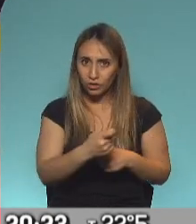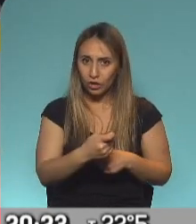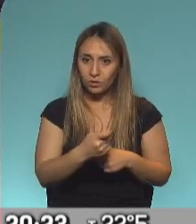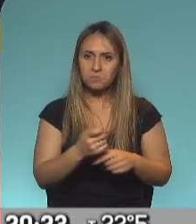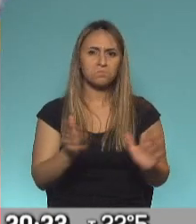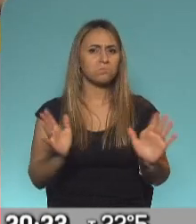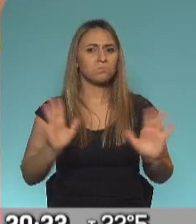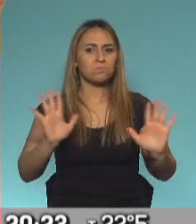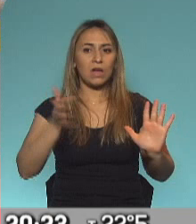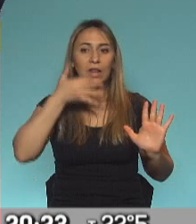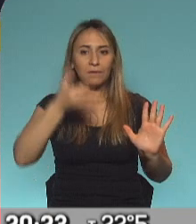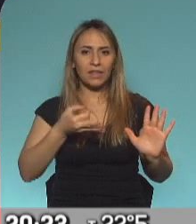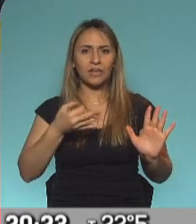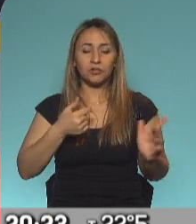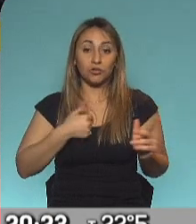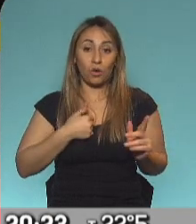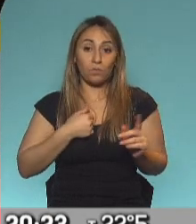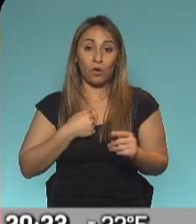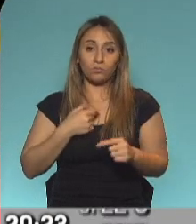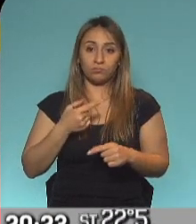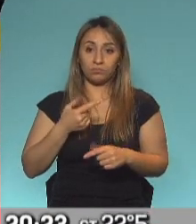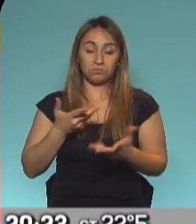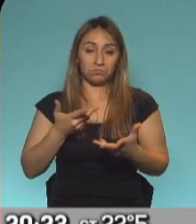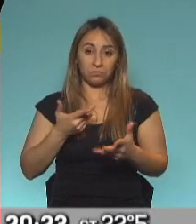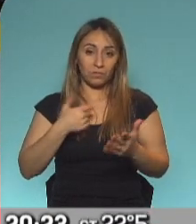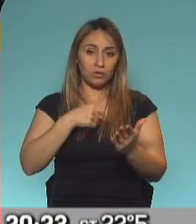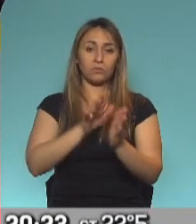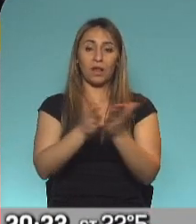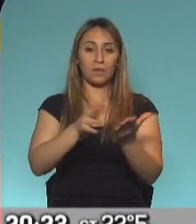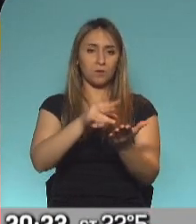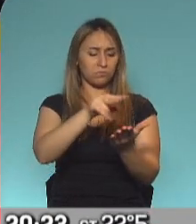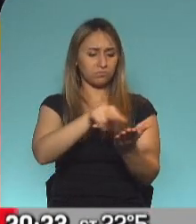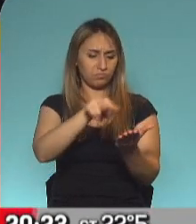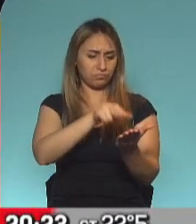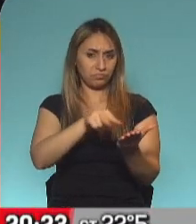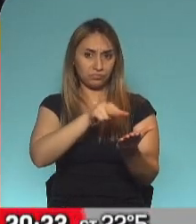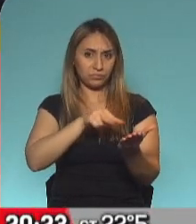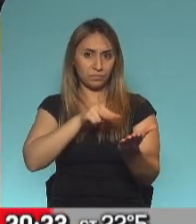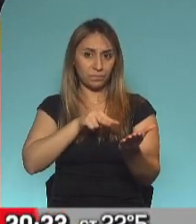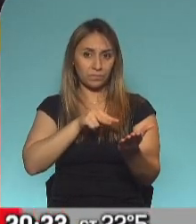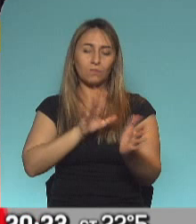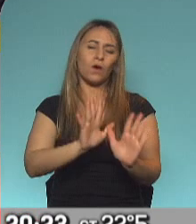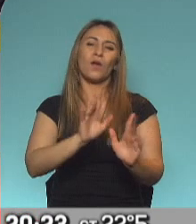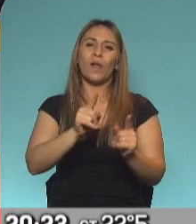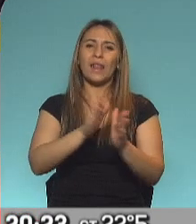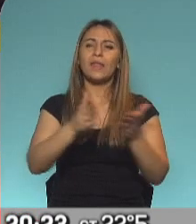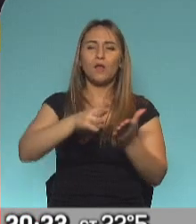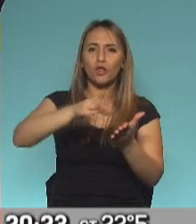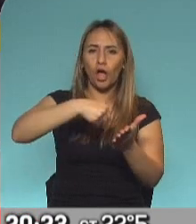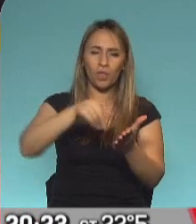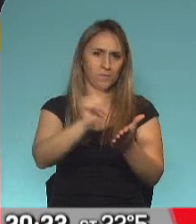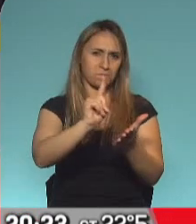No, mira, a ver, no tengo mayor juicio que el que fui leyendo de los adelantos que se iban